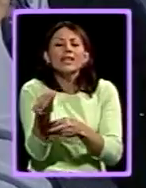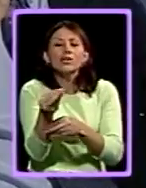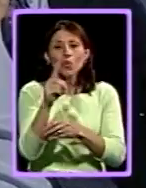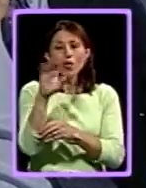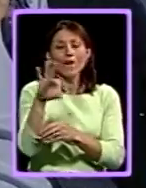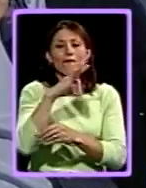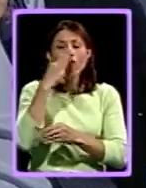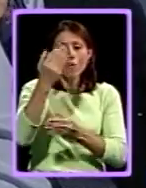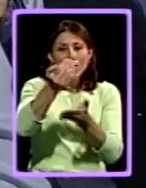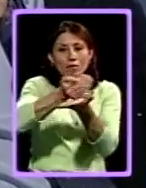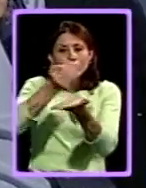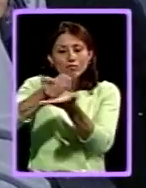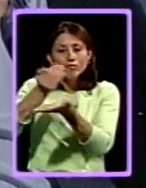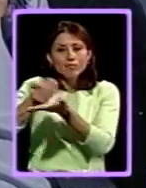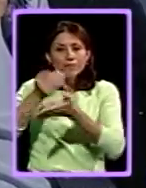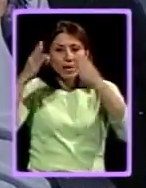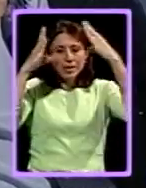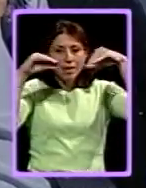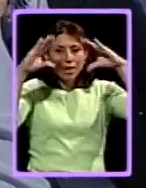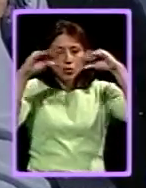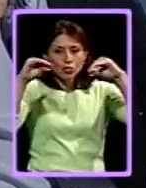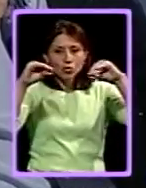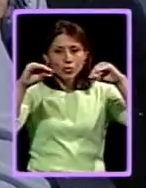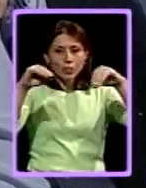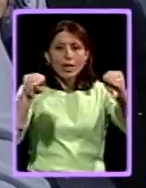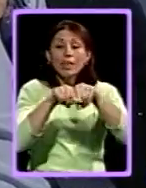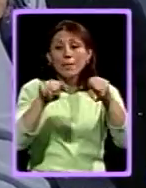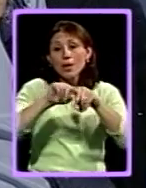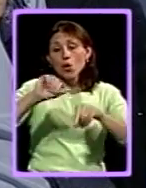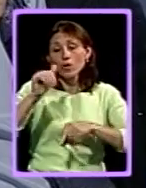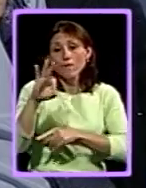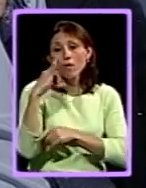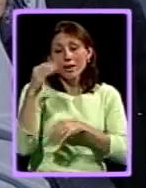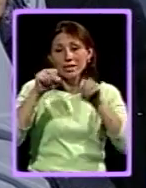datos, ¿verdad? Otras formas que se pueden utilizar es que